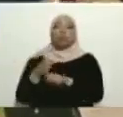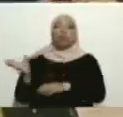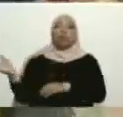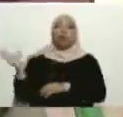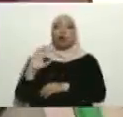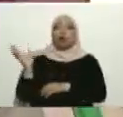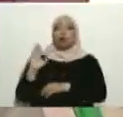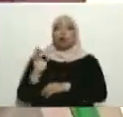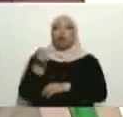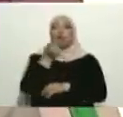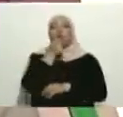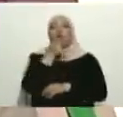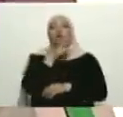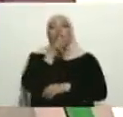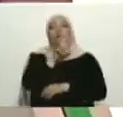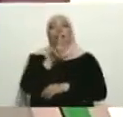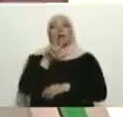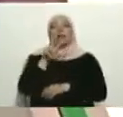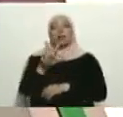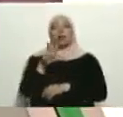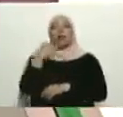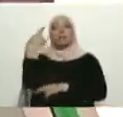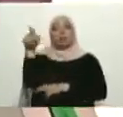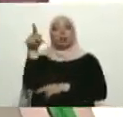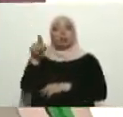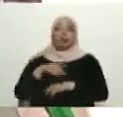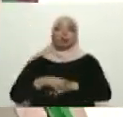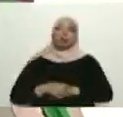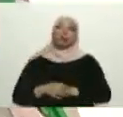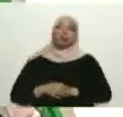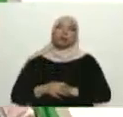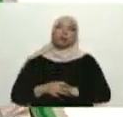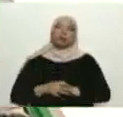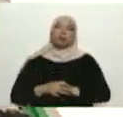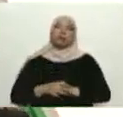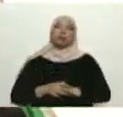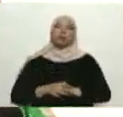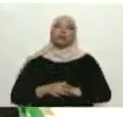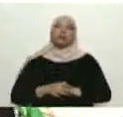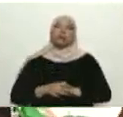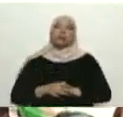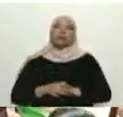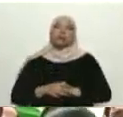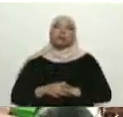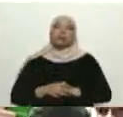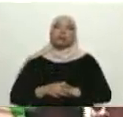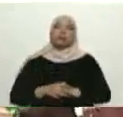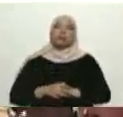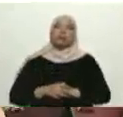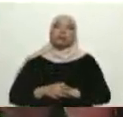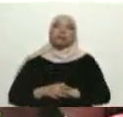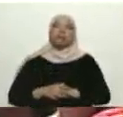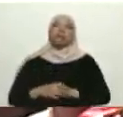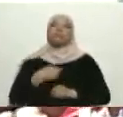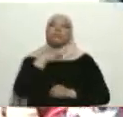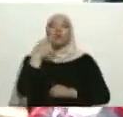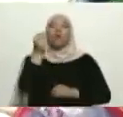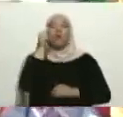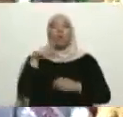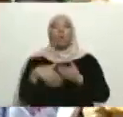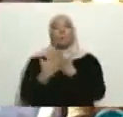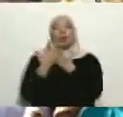en las veintidós parroquias yo creo que aquí a pesar de la voz pero en la madrugada ya estábamos